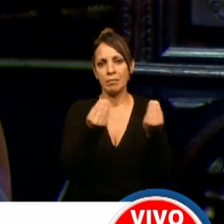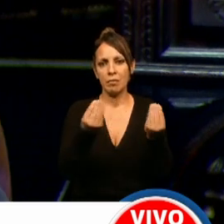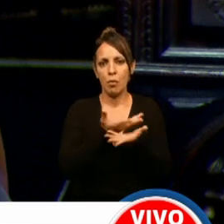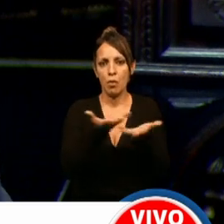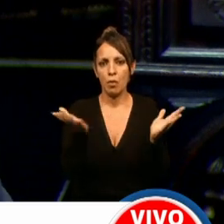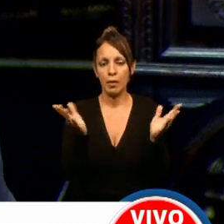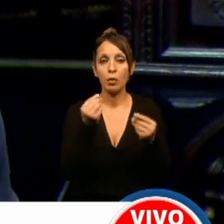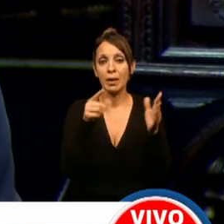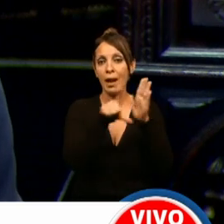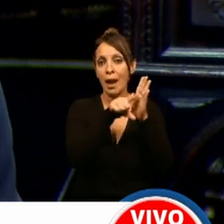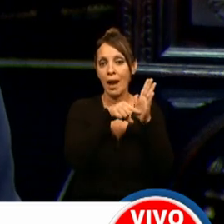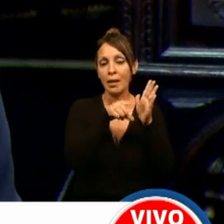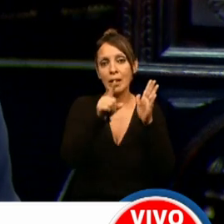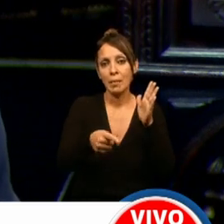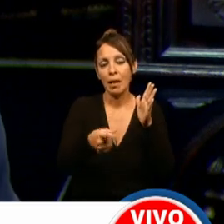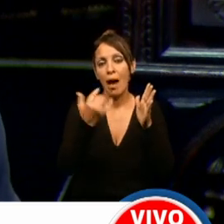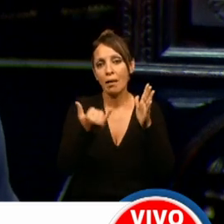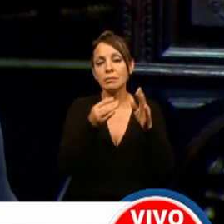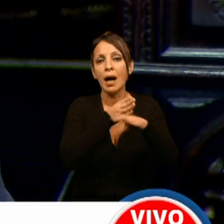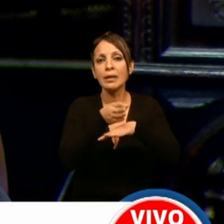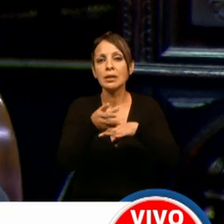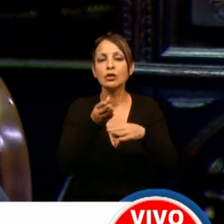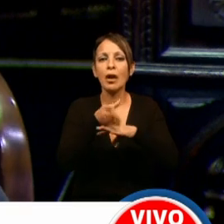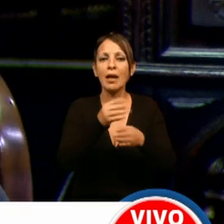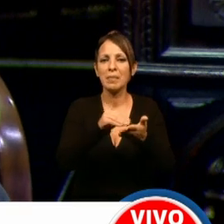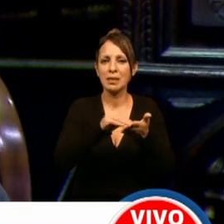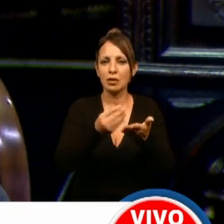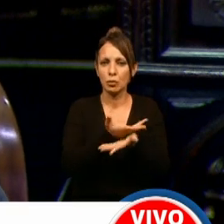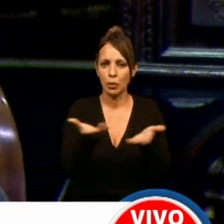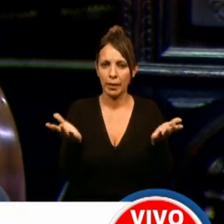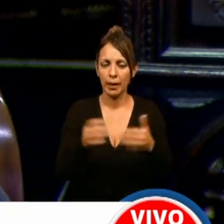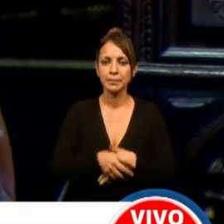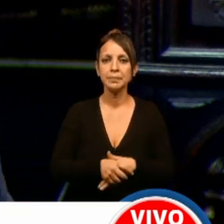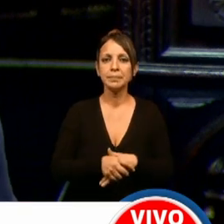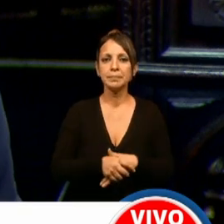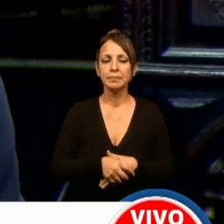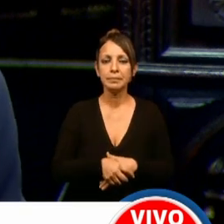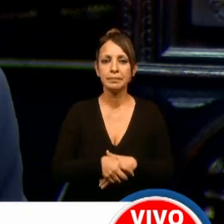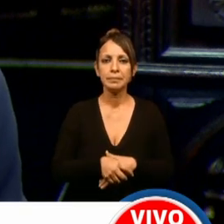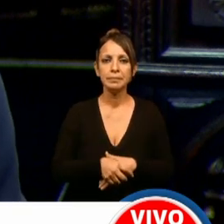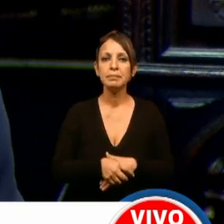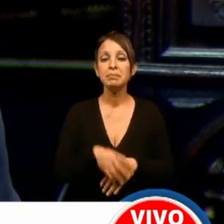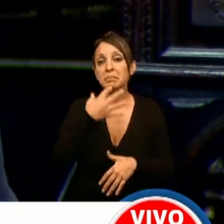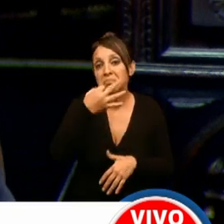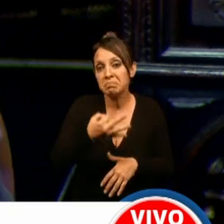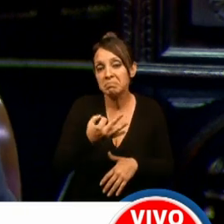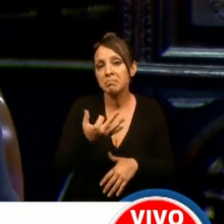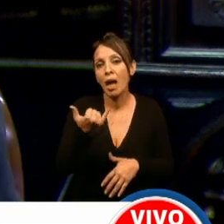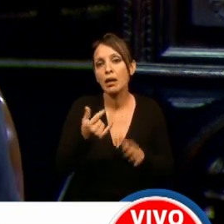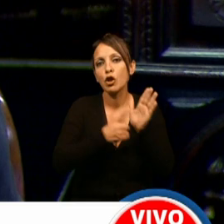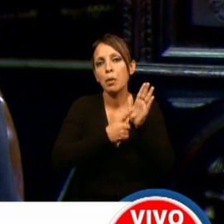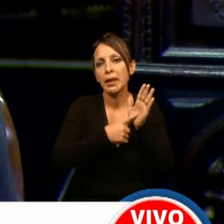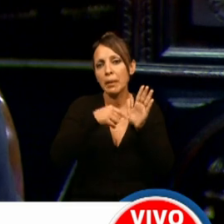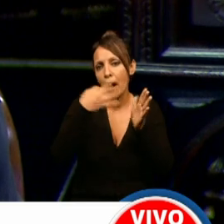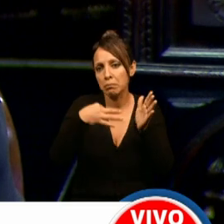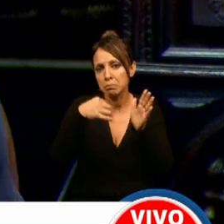la ley también está el acceso a la administración pública a través de esta ley y la verdad que tenemos una normativa de